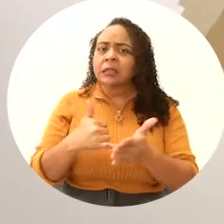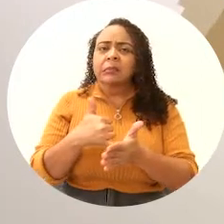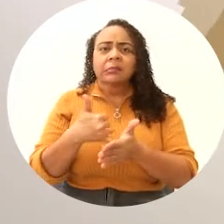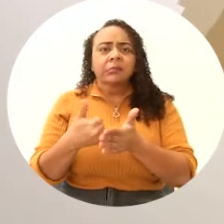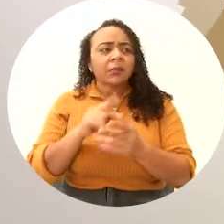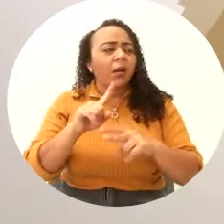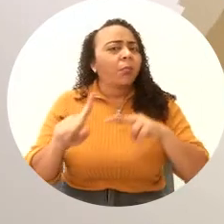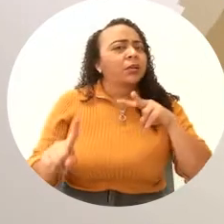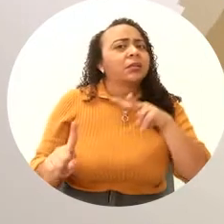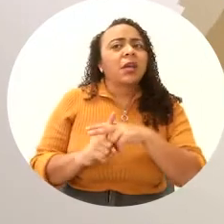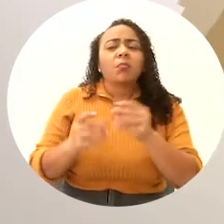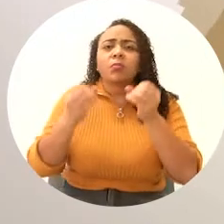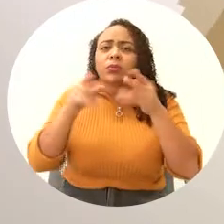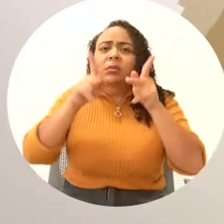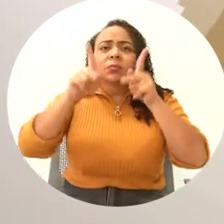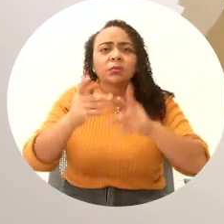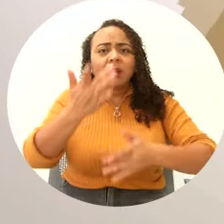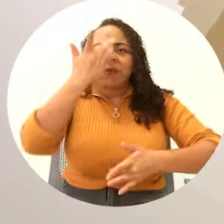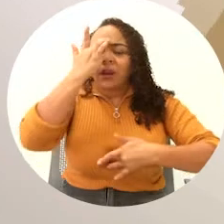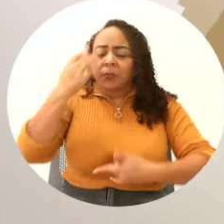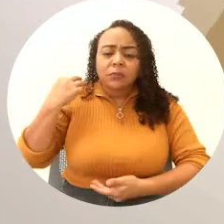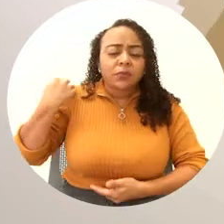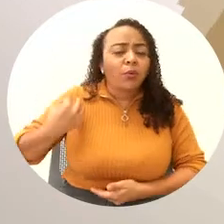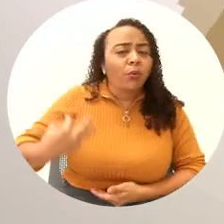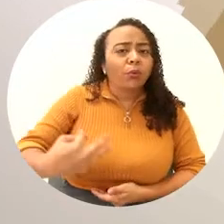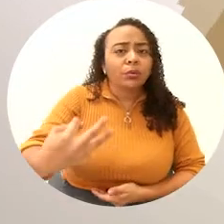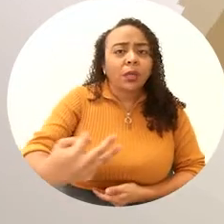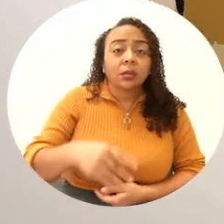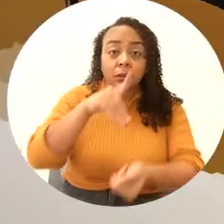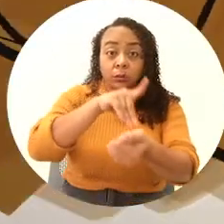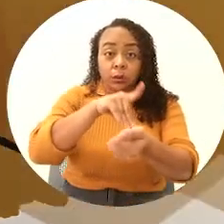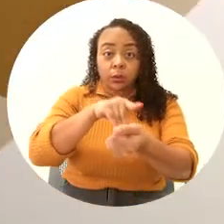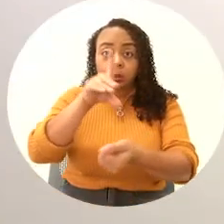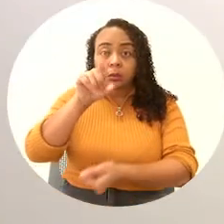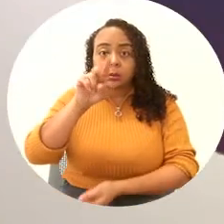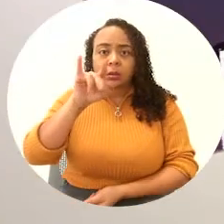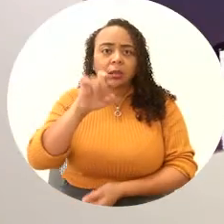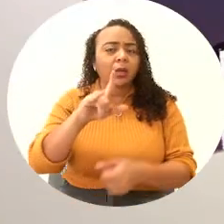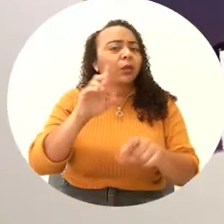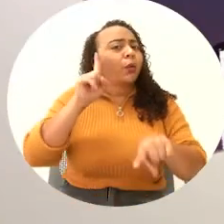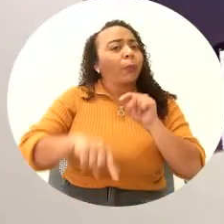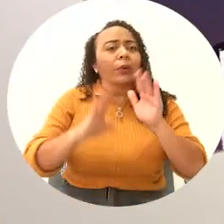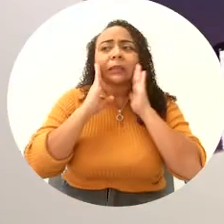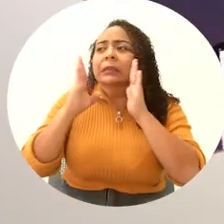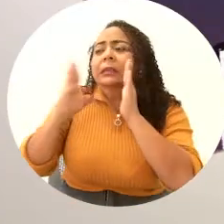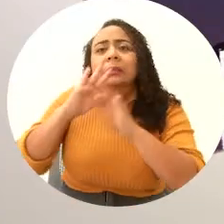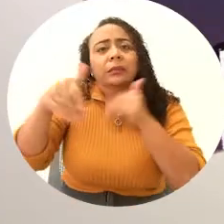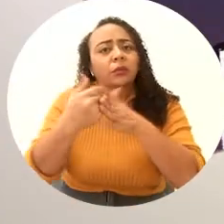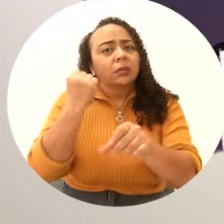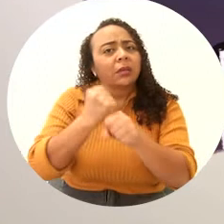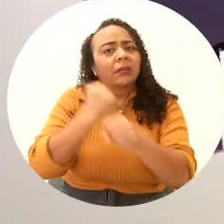crítico. Aparecían muchos contagiados todos los días. El doctor Daniel no daba abasto con su